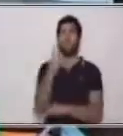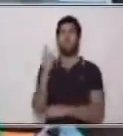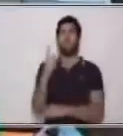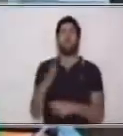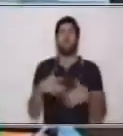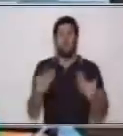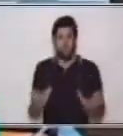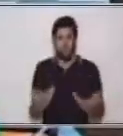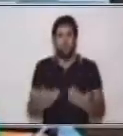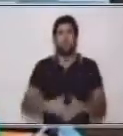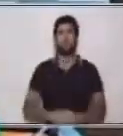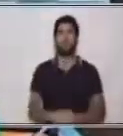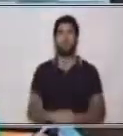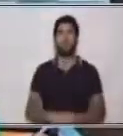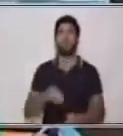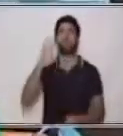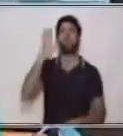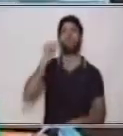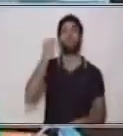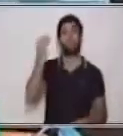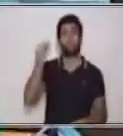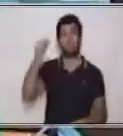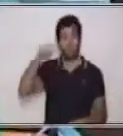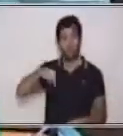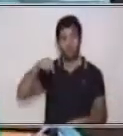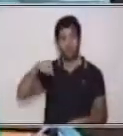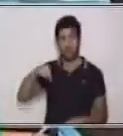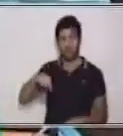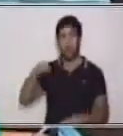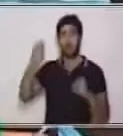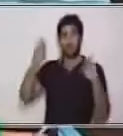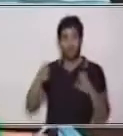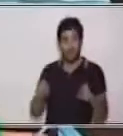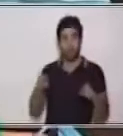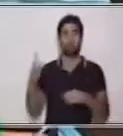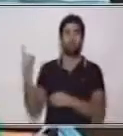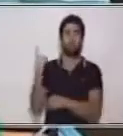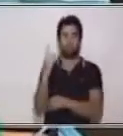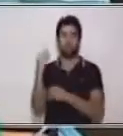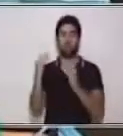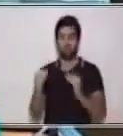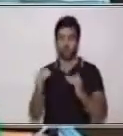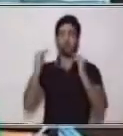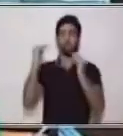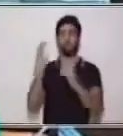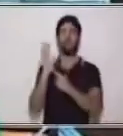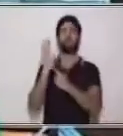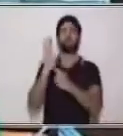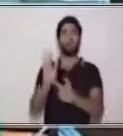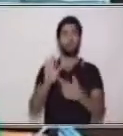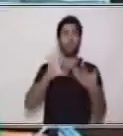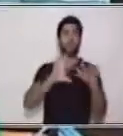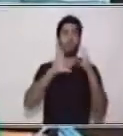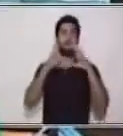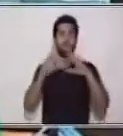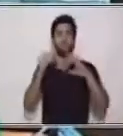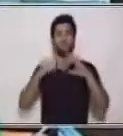importante? Porque este personaje nos dio a conocer a nivel mundial,